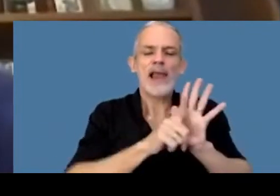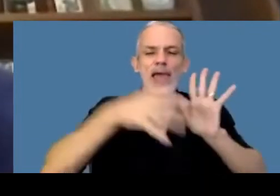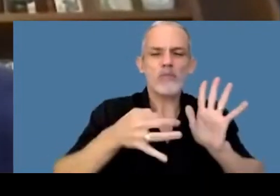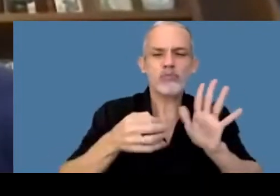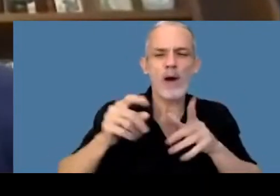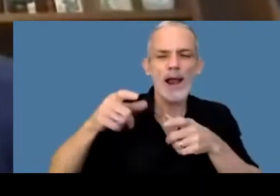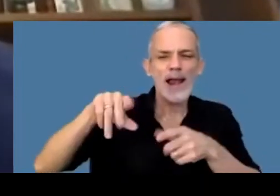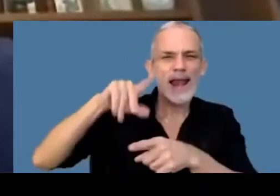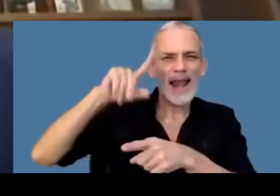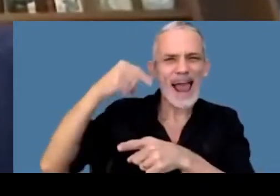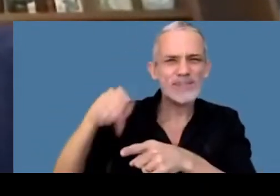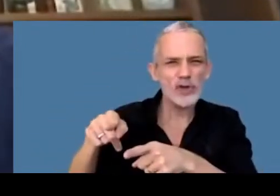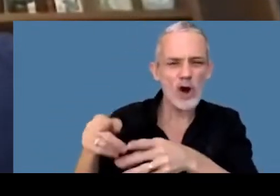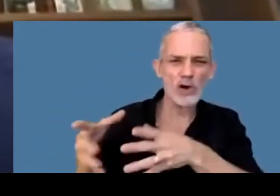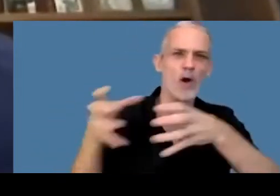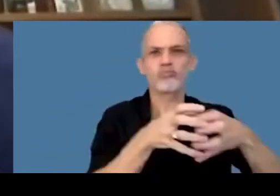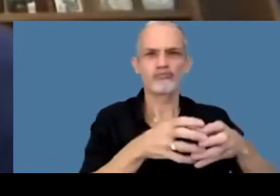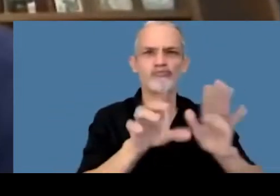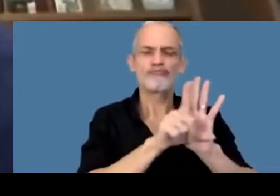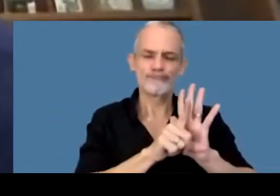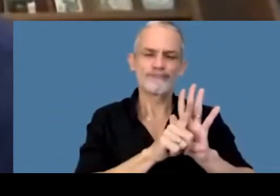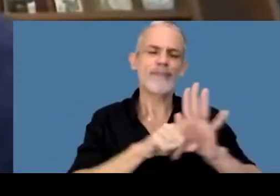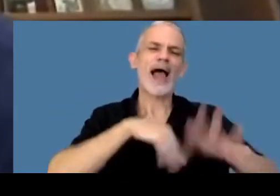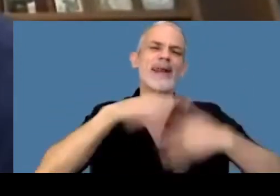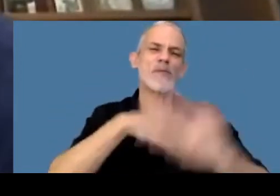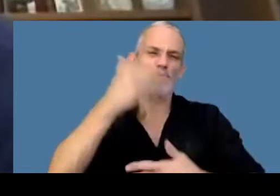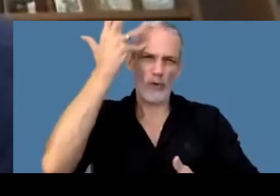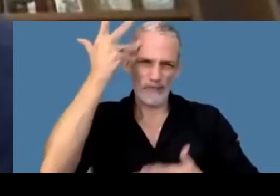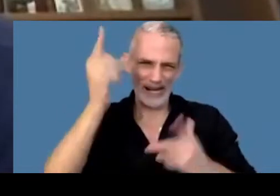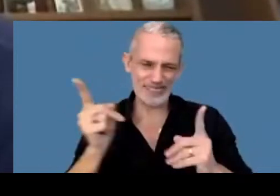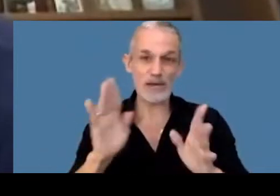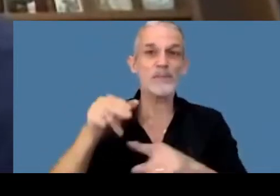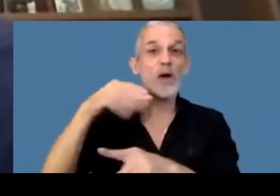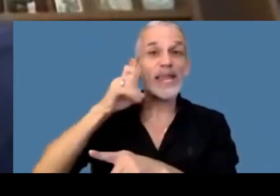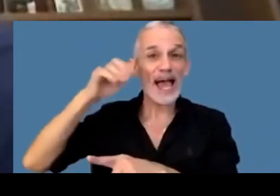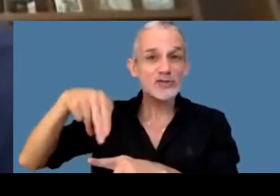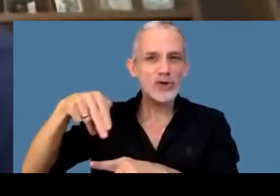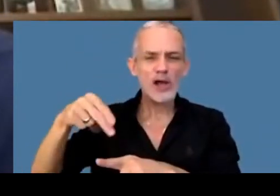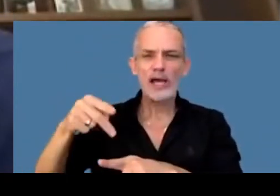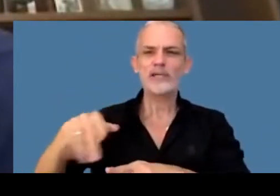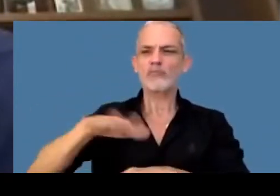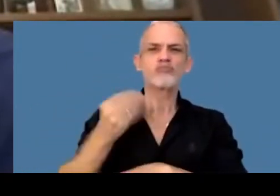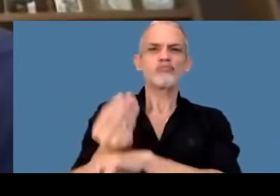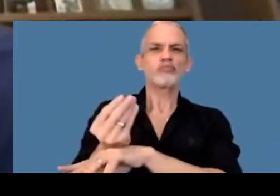menos en términos de la Revolución Francesa, ¿no? Y la nación como representación del pueblo.